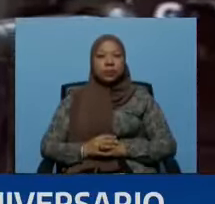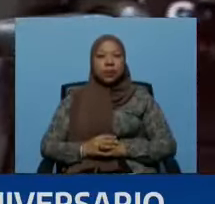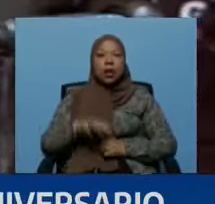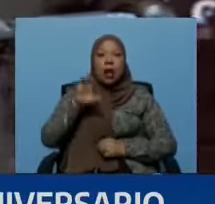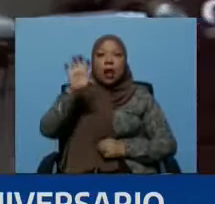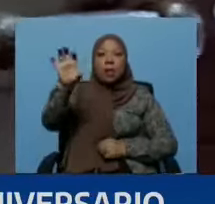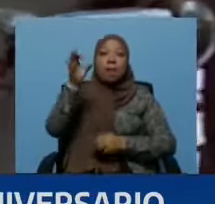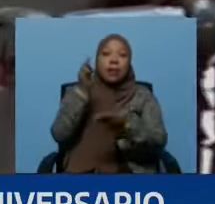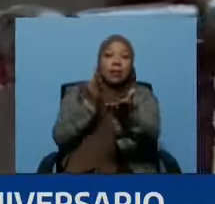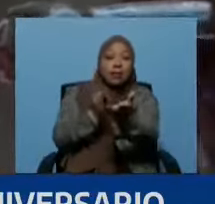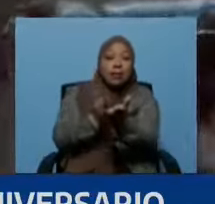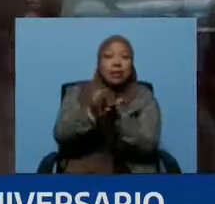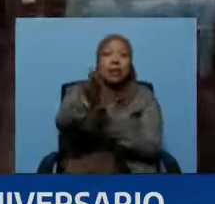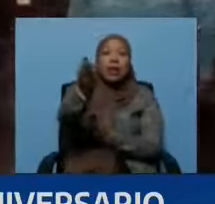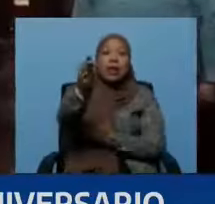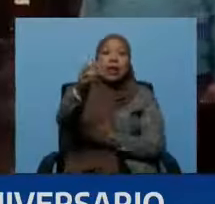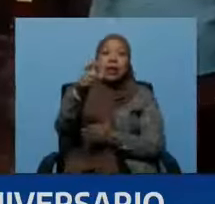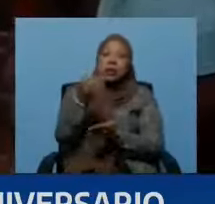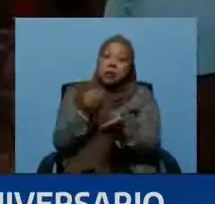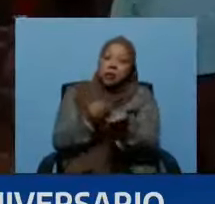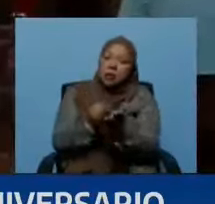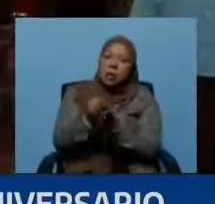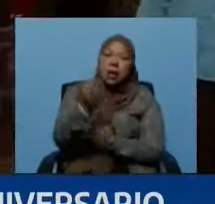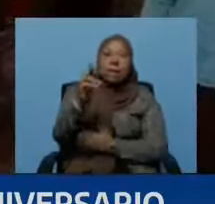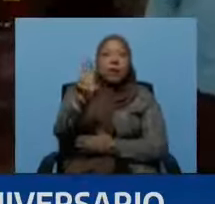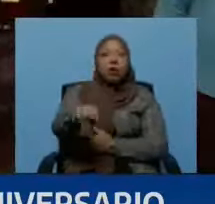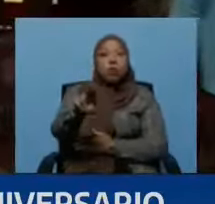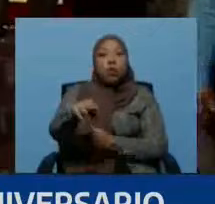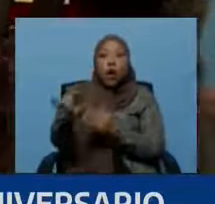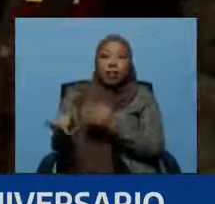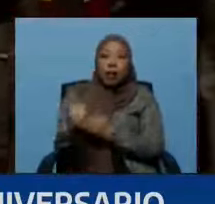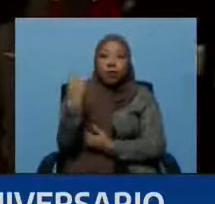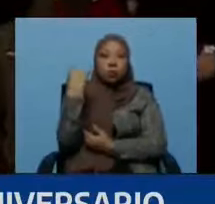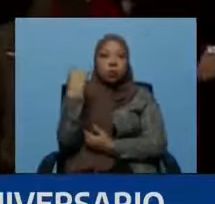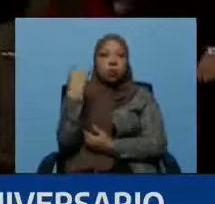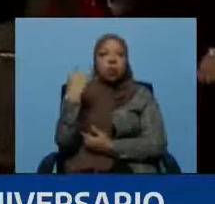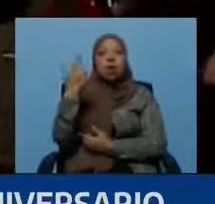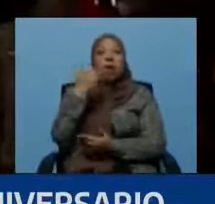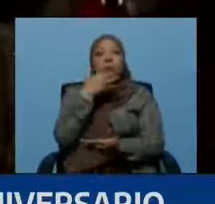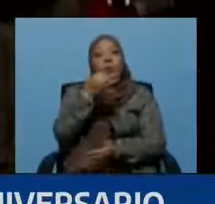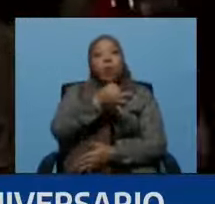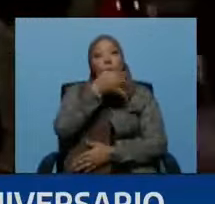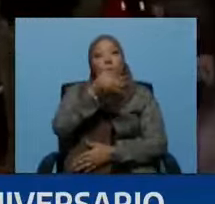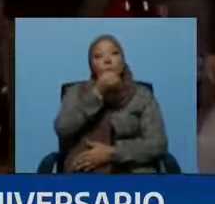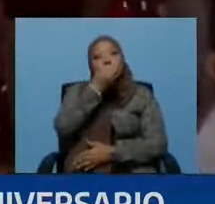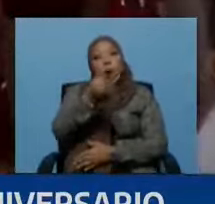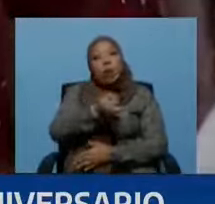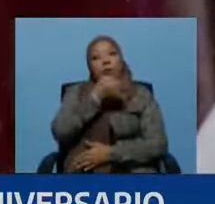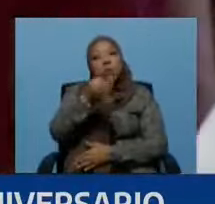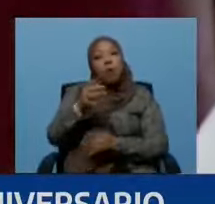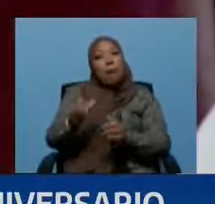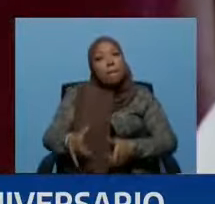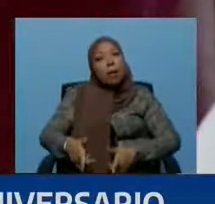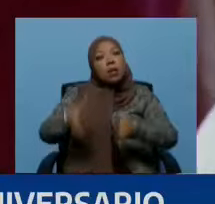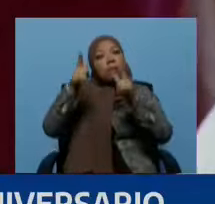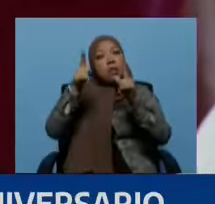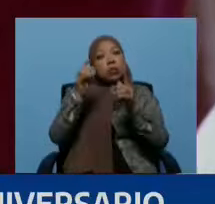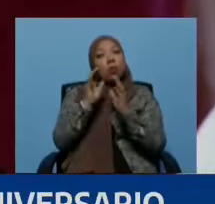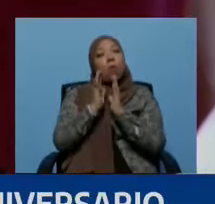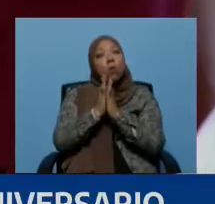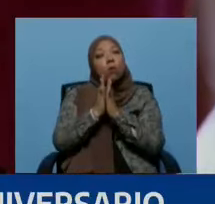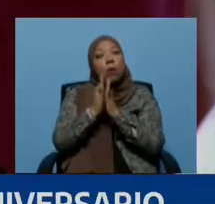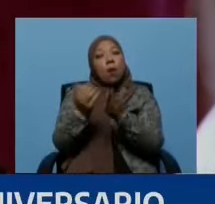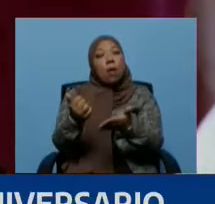La patria sigue. ¡Leales siempre! ¡Traidores nunca! Buenas tardes, mi comandante en jefe. Buenas tardes. Solicito su permiso y autorización